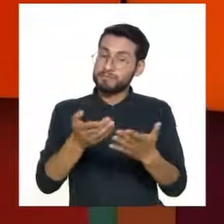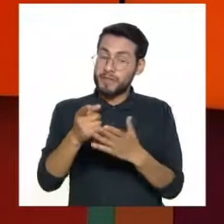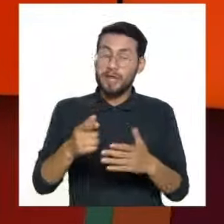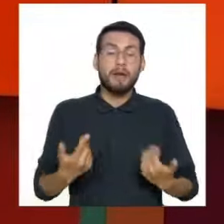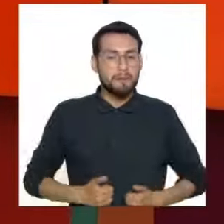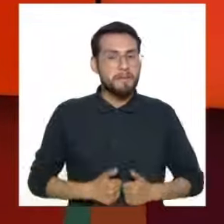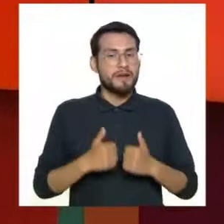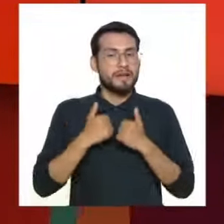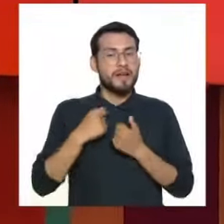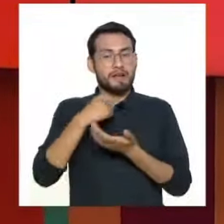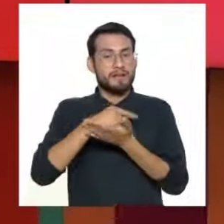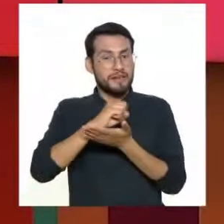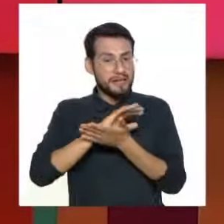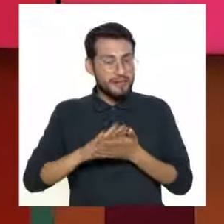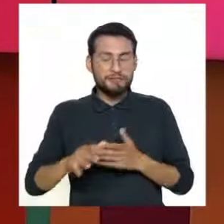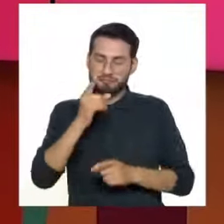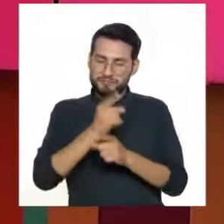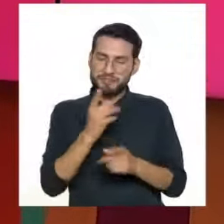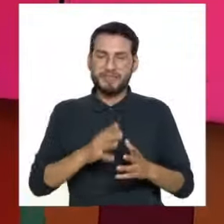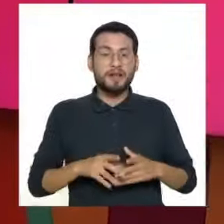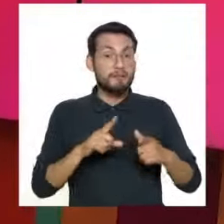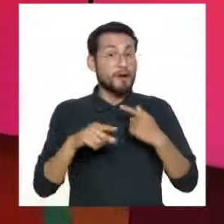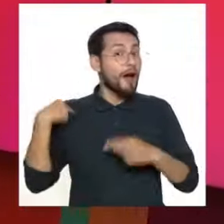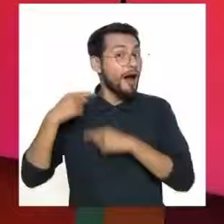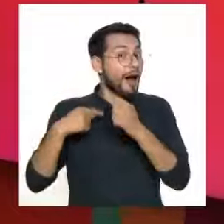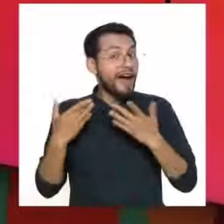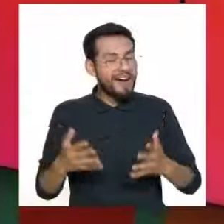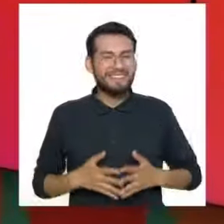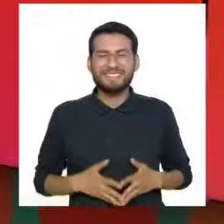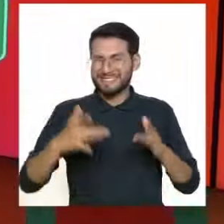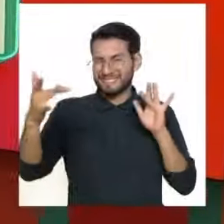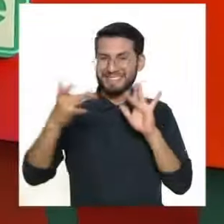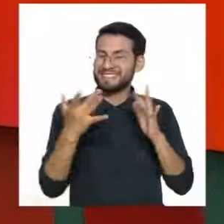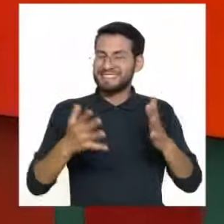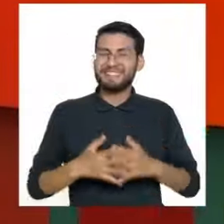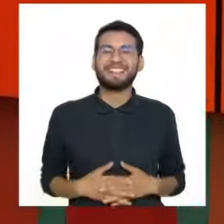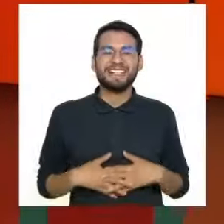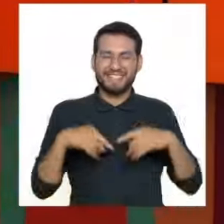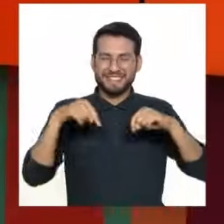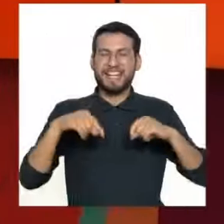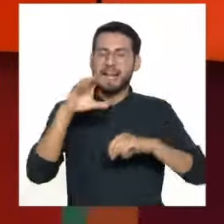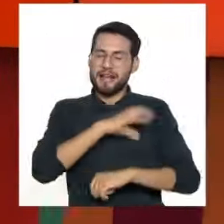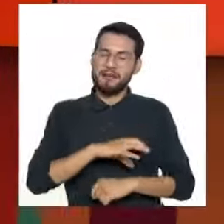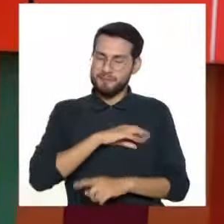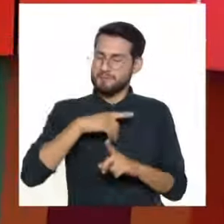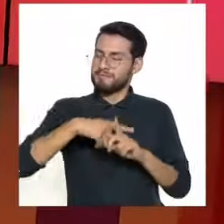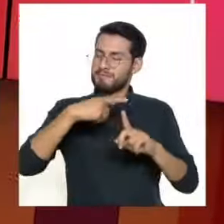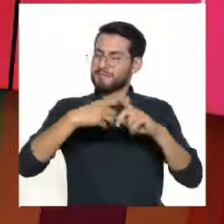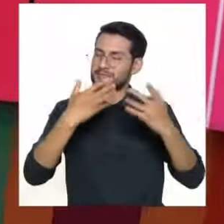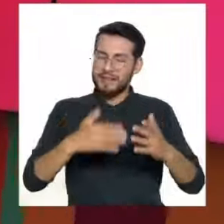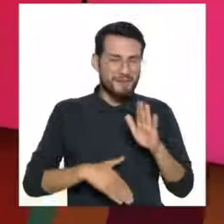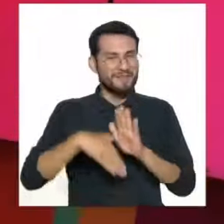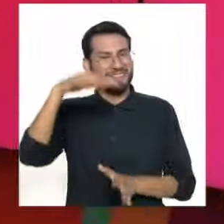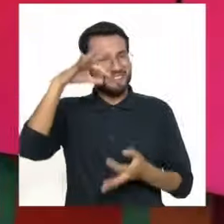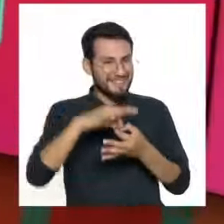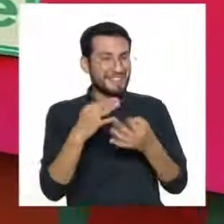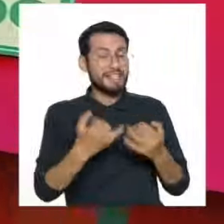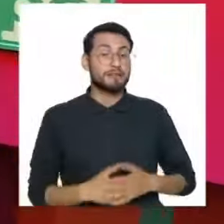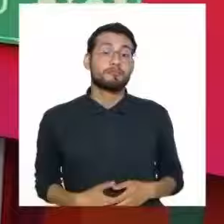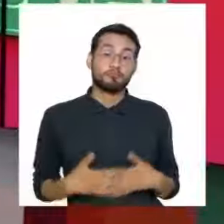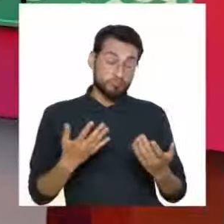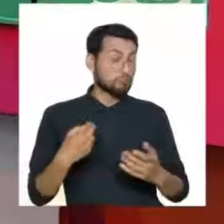este espíritu de la Semana Santa como corresponde pero como todos los días nos conectamos ya con esta actitud positiva que caracteriza más conectados y